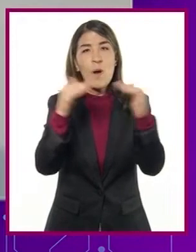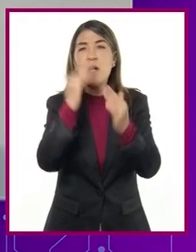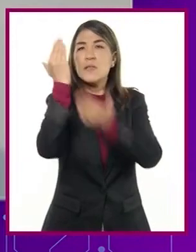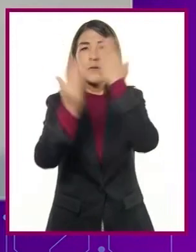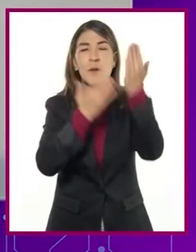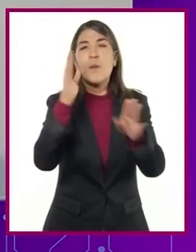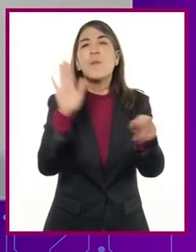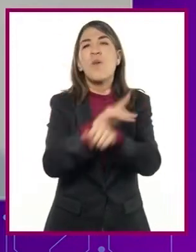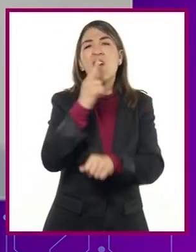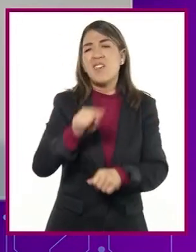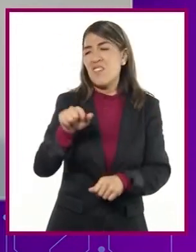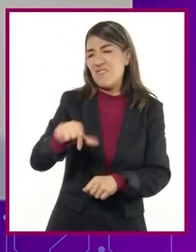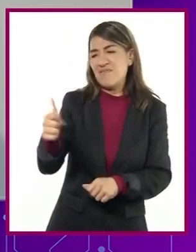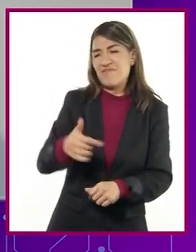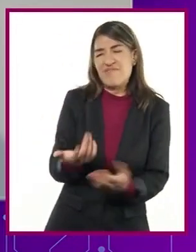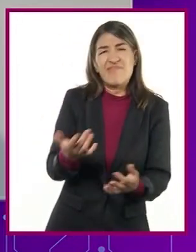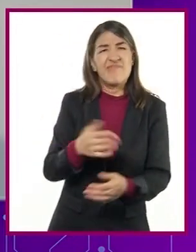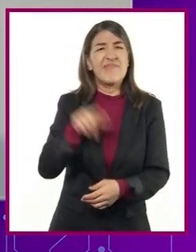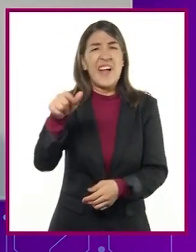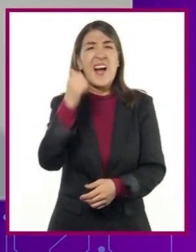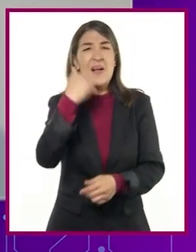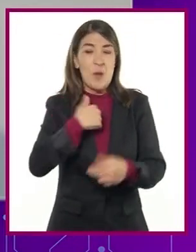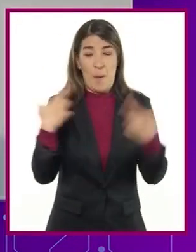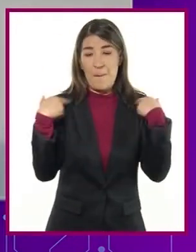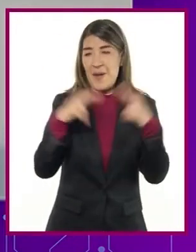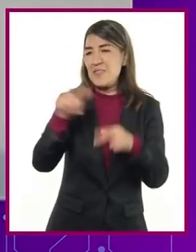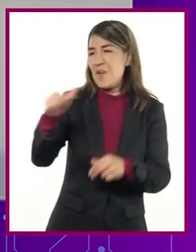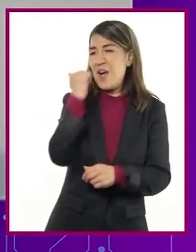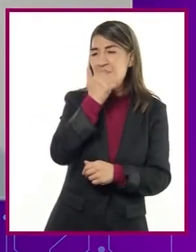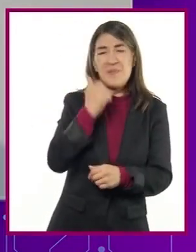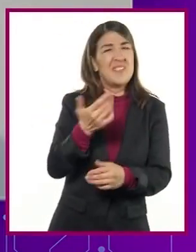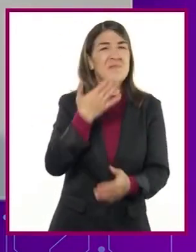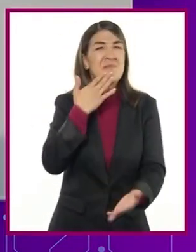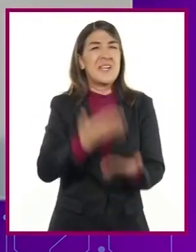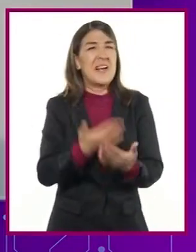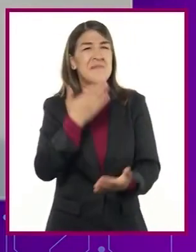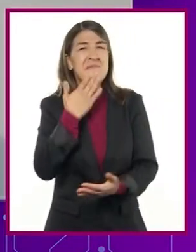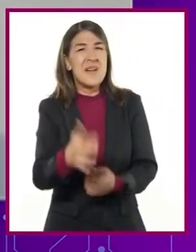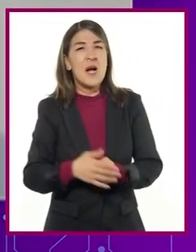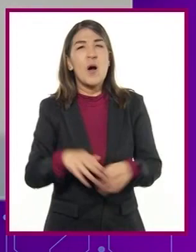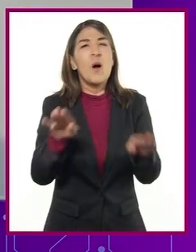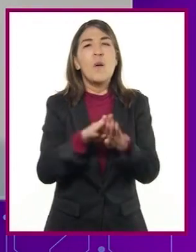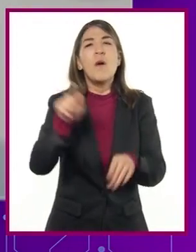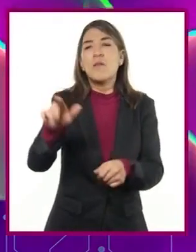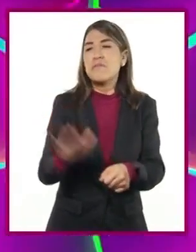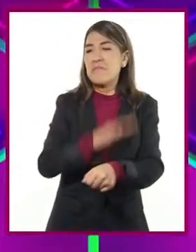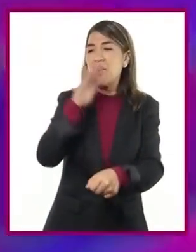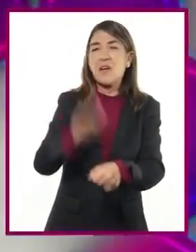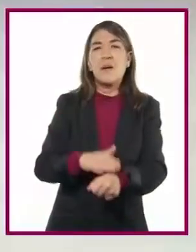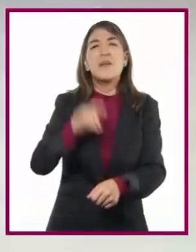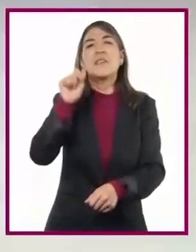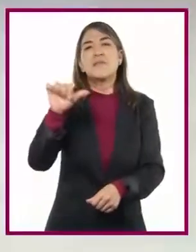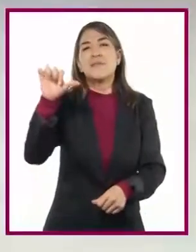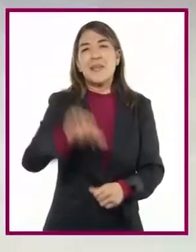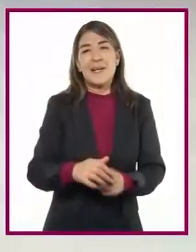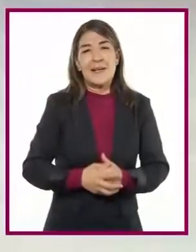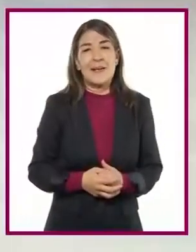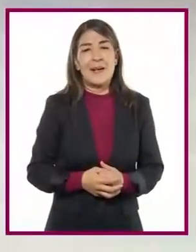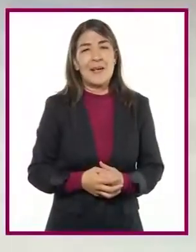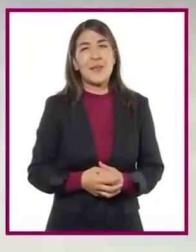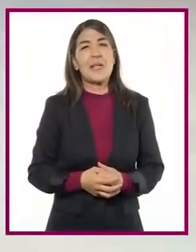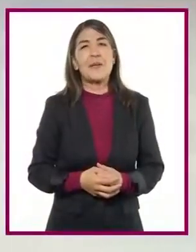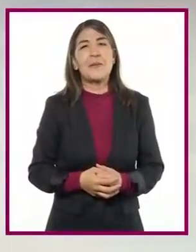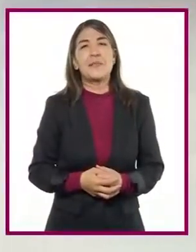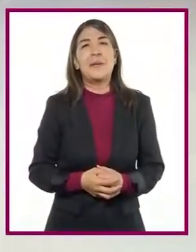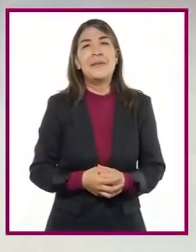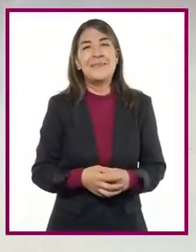no simpatizan con él o ella y que en consecuencia los evalúan con una calificación. La maestra Abneris